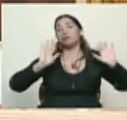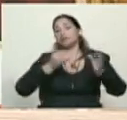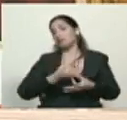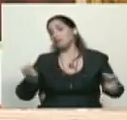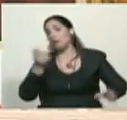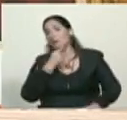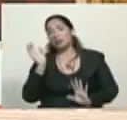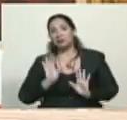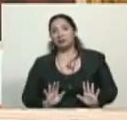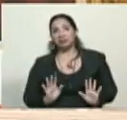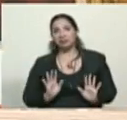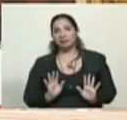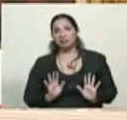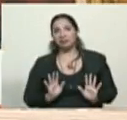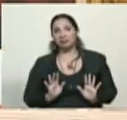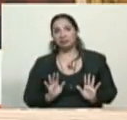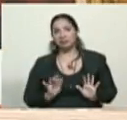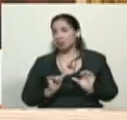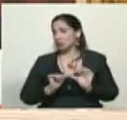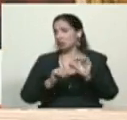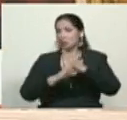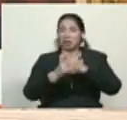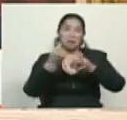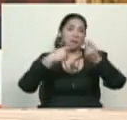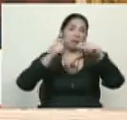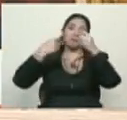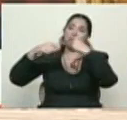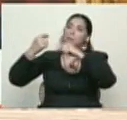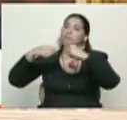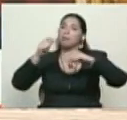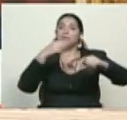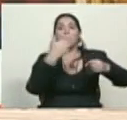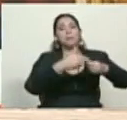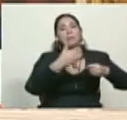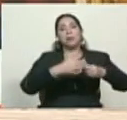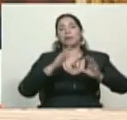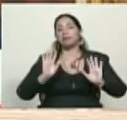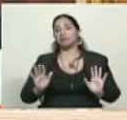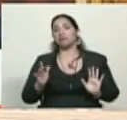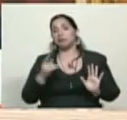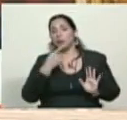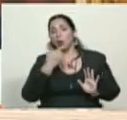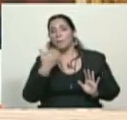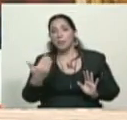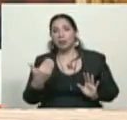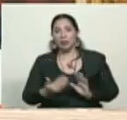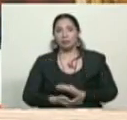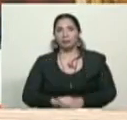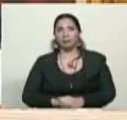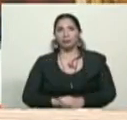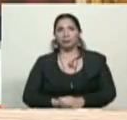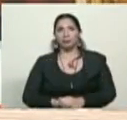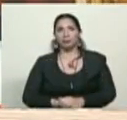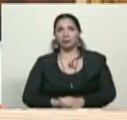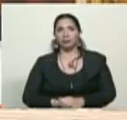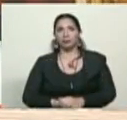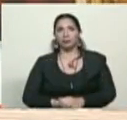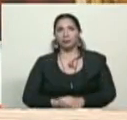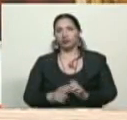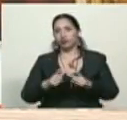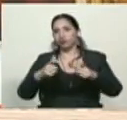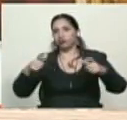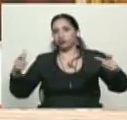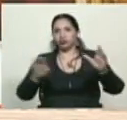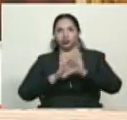es. Seguiremos vendiendo el petróleo que nos demanden de allá y creciendo en nuestra producción,